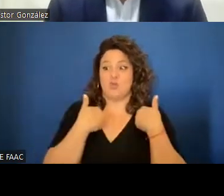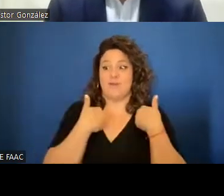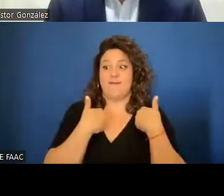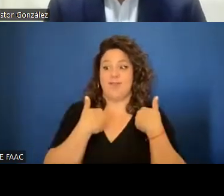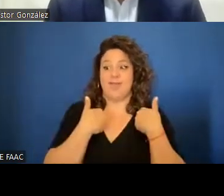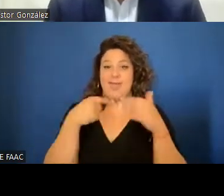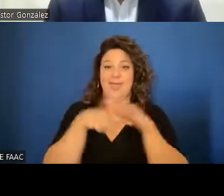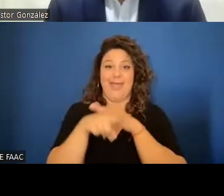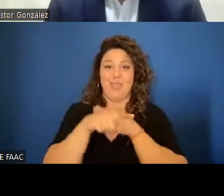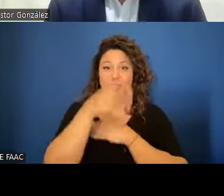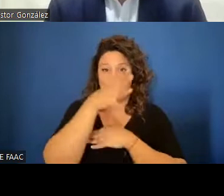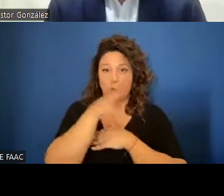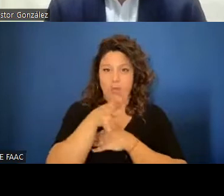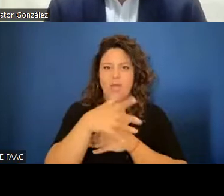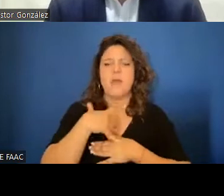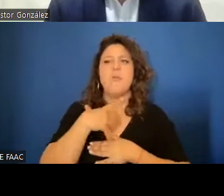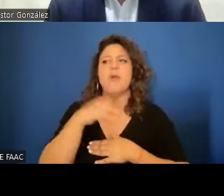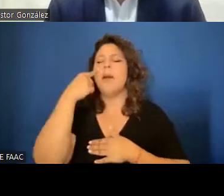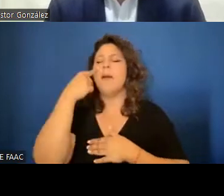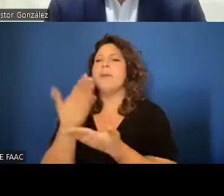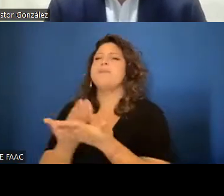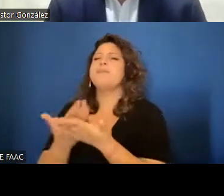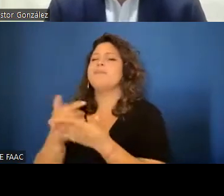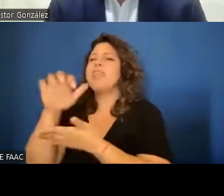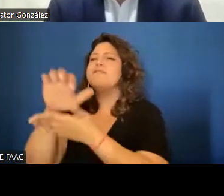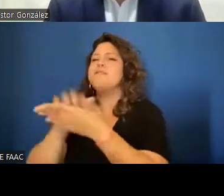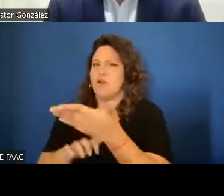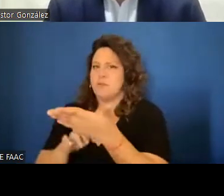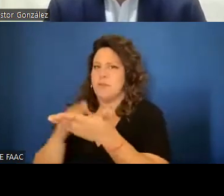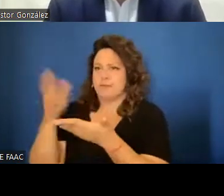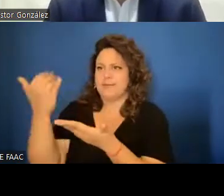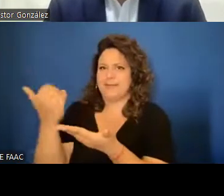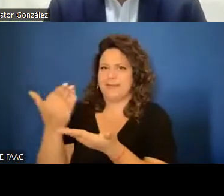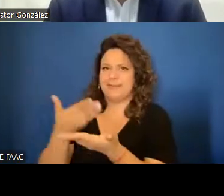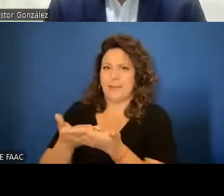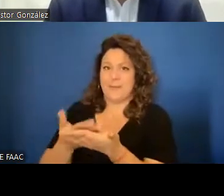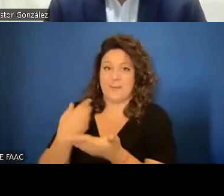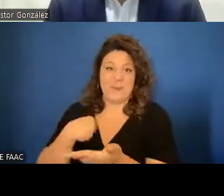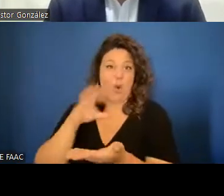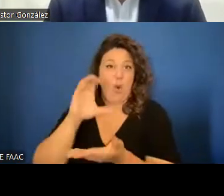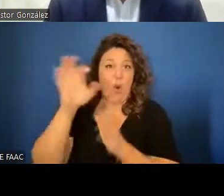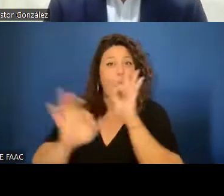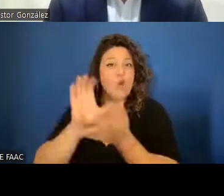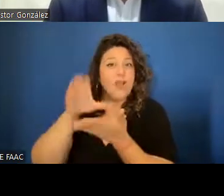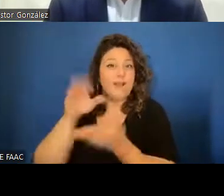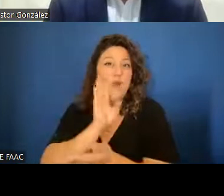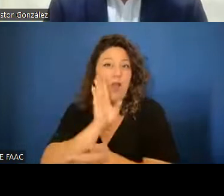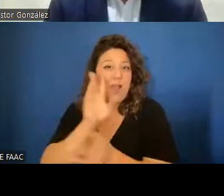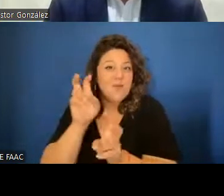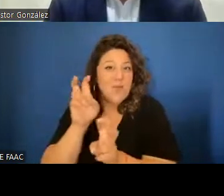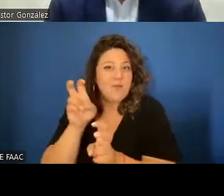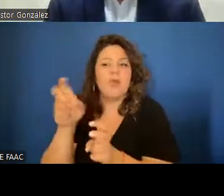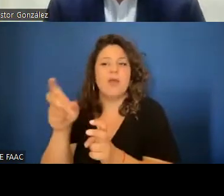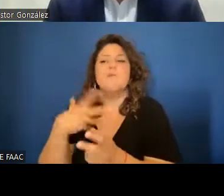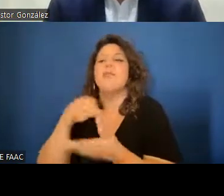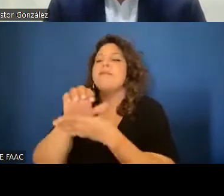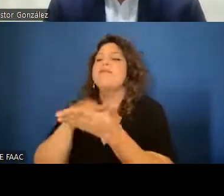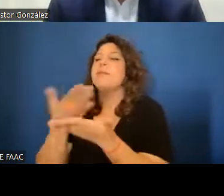a una empresa, a otro particular, por motivo de discriminación y